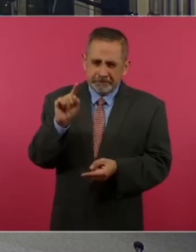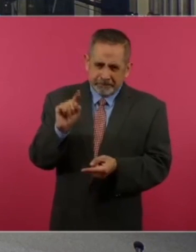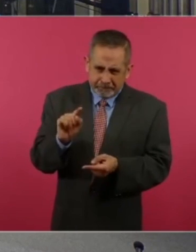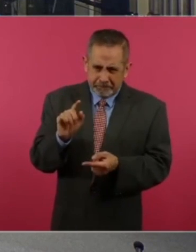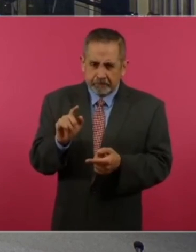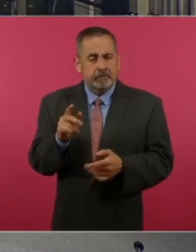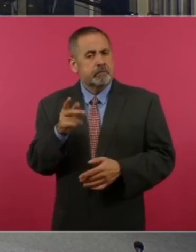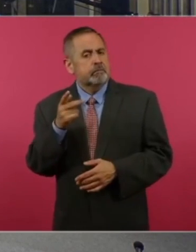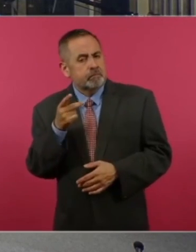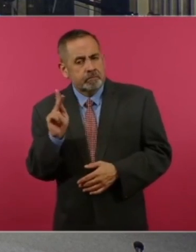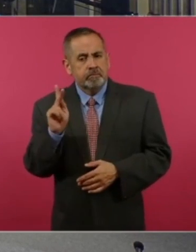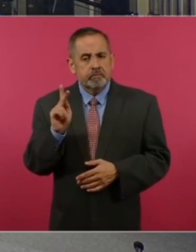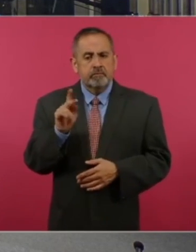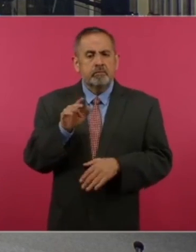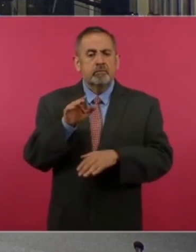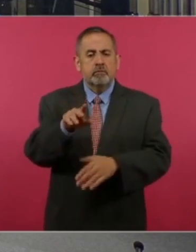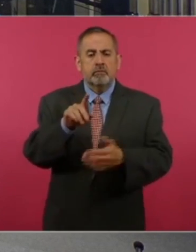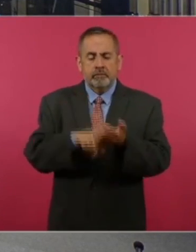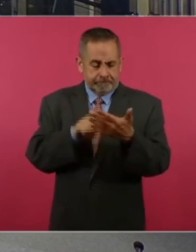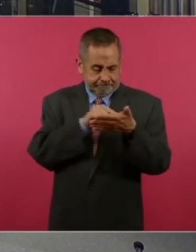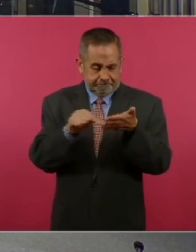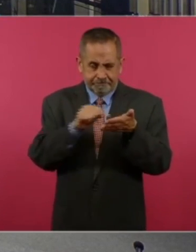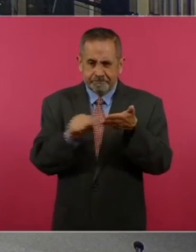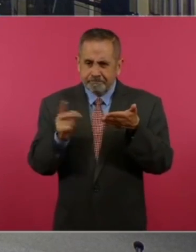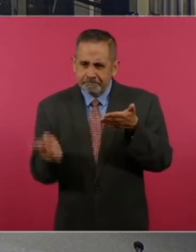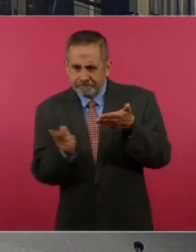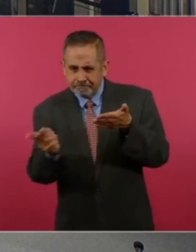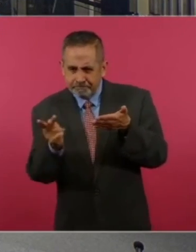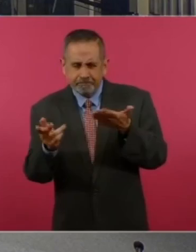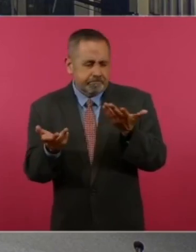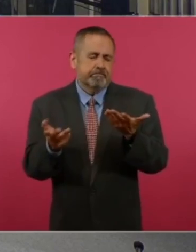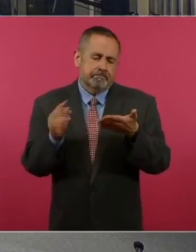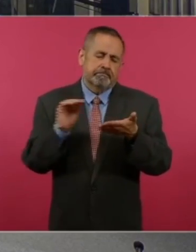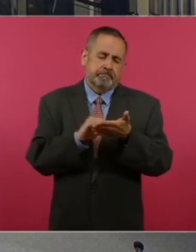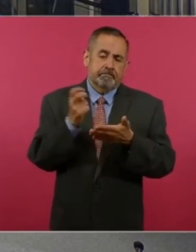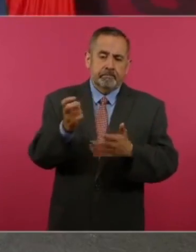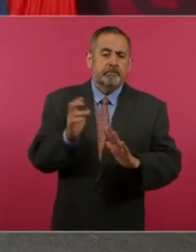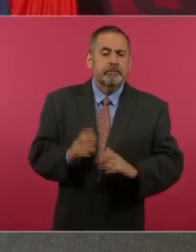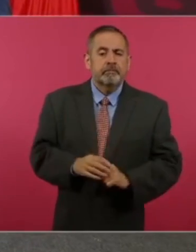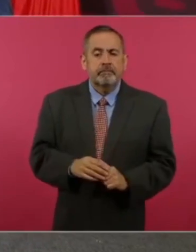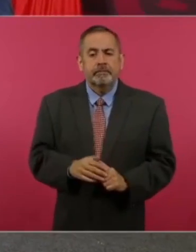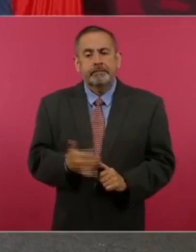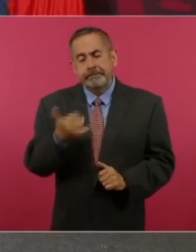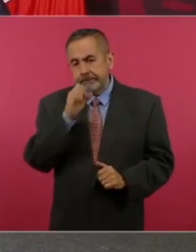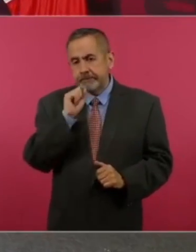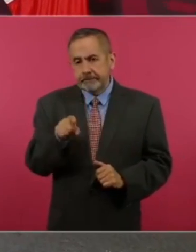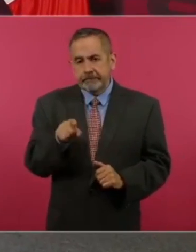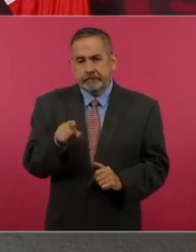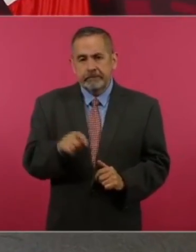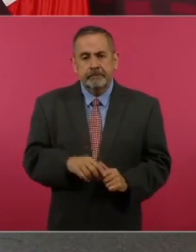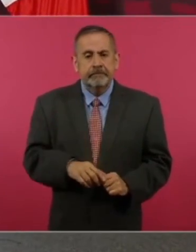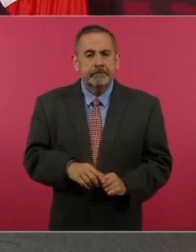ver con la pregunta que se hizo y con el hecho de que